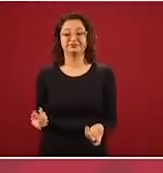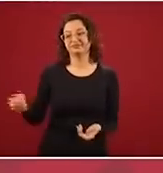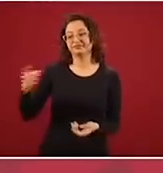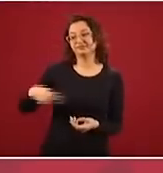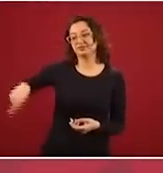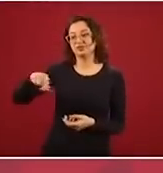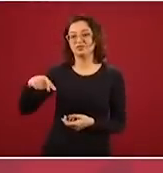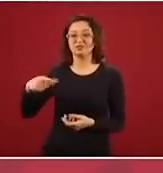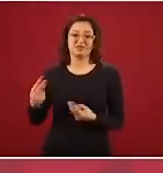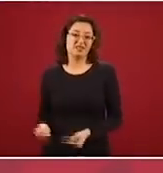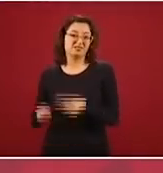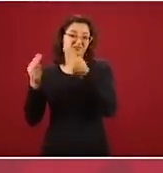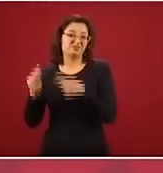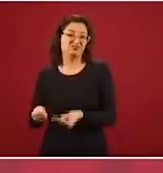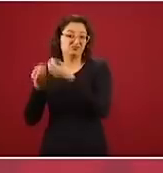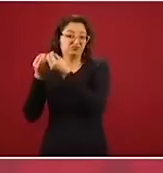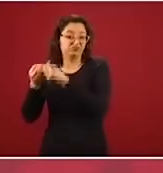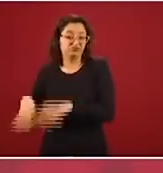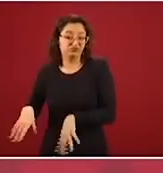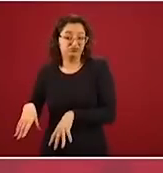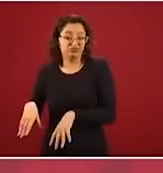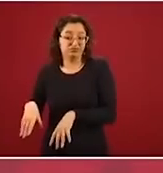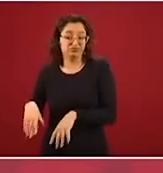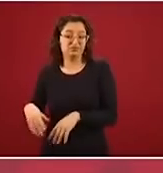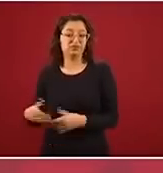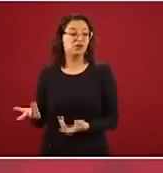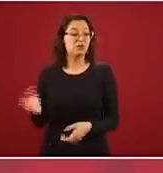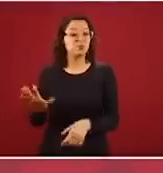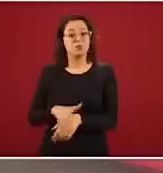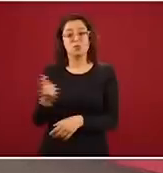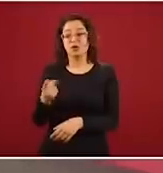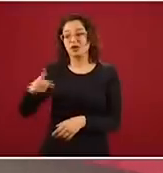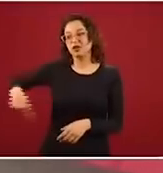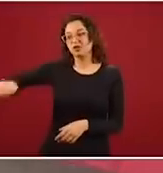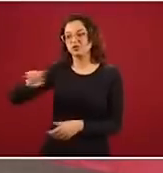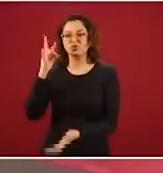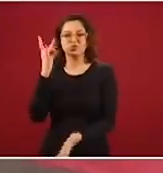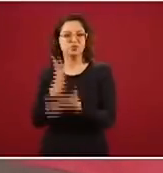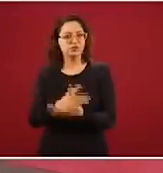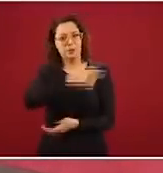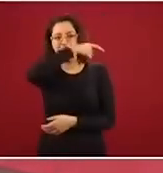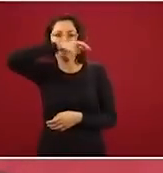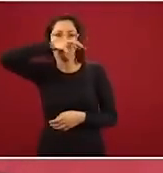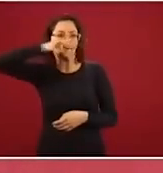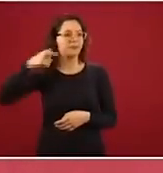afectó en sus intereses, porque ellos nada más ven el dinero, su Dios es el